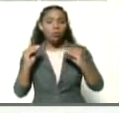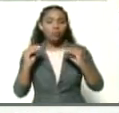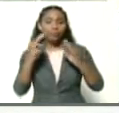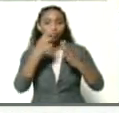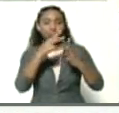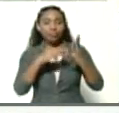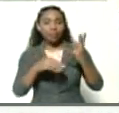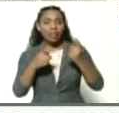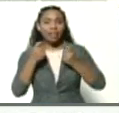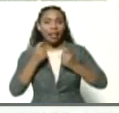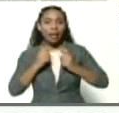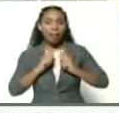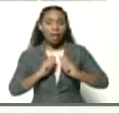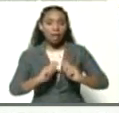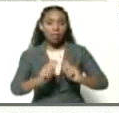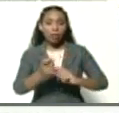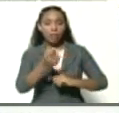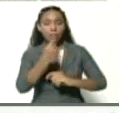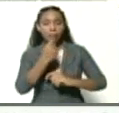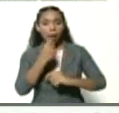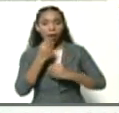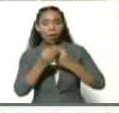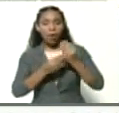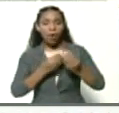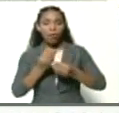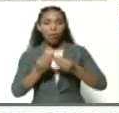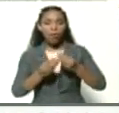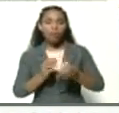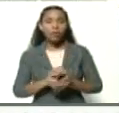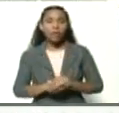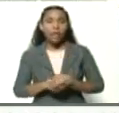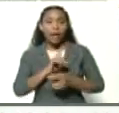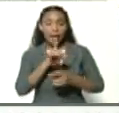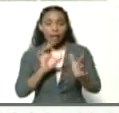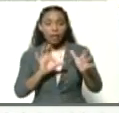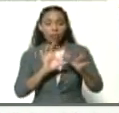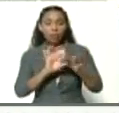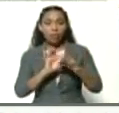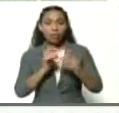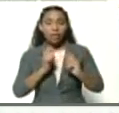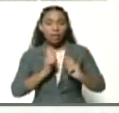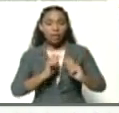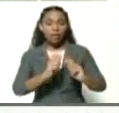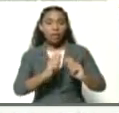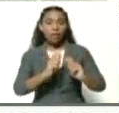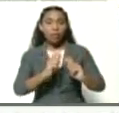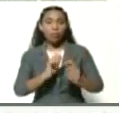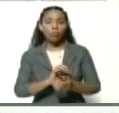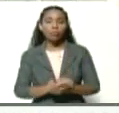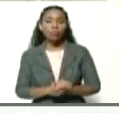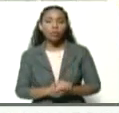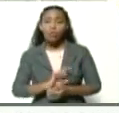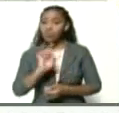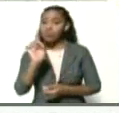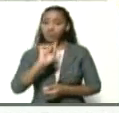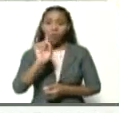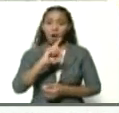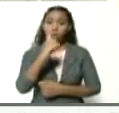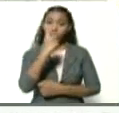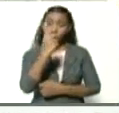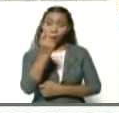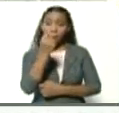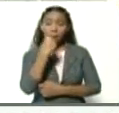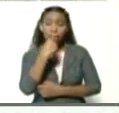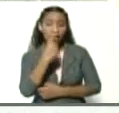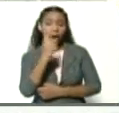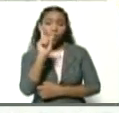componentes, los tratamientos, todos los complementarios, es una combinación de tratamientos. No es una sola pastilla o